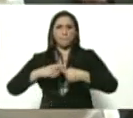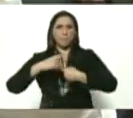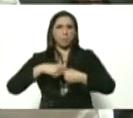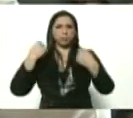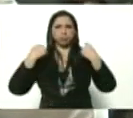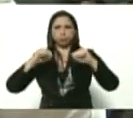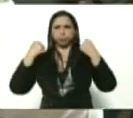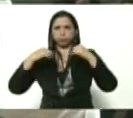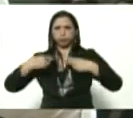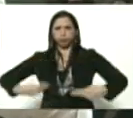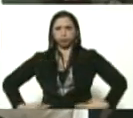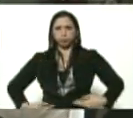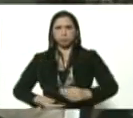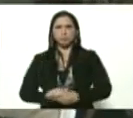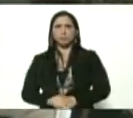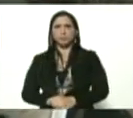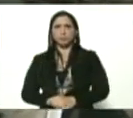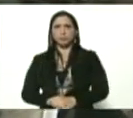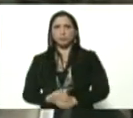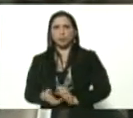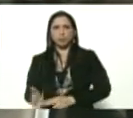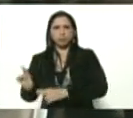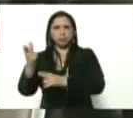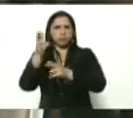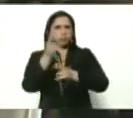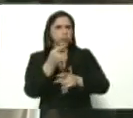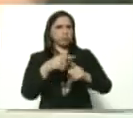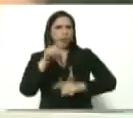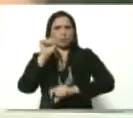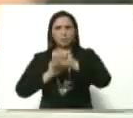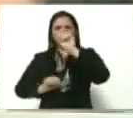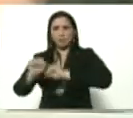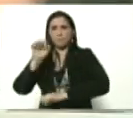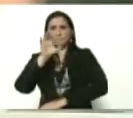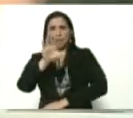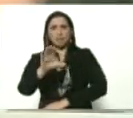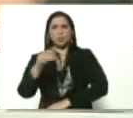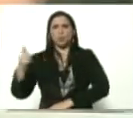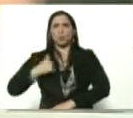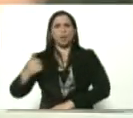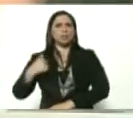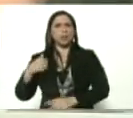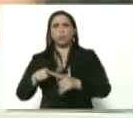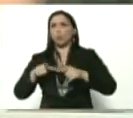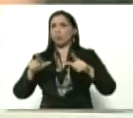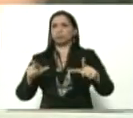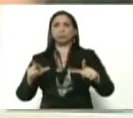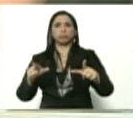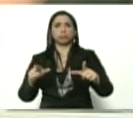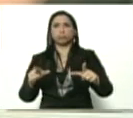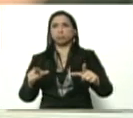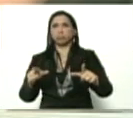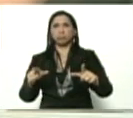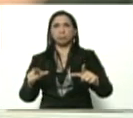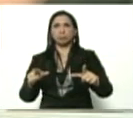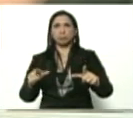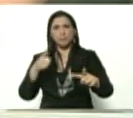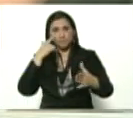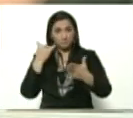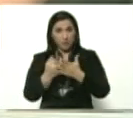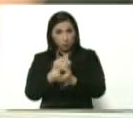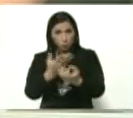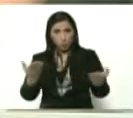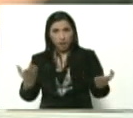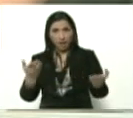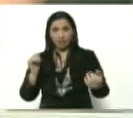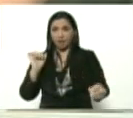entrenados, uniformados y con armas para defender la República en cualquier lugar. Fíjense ustedes que los